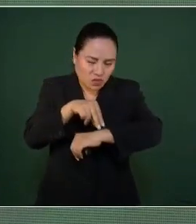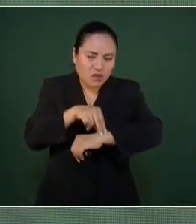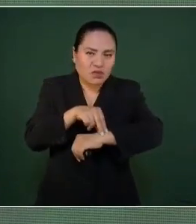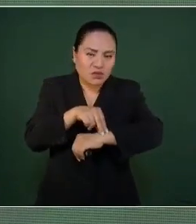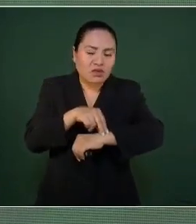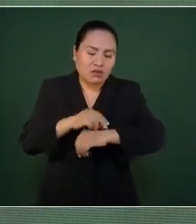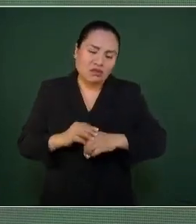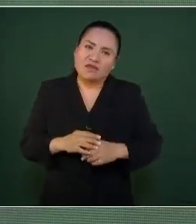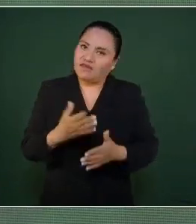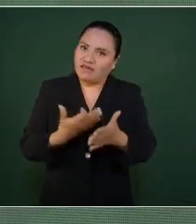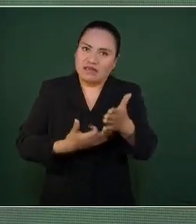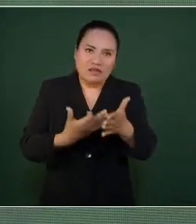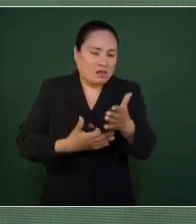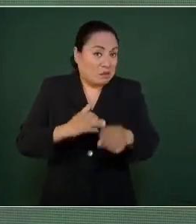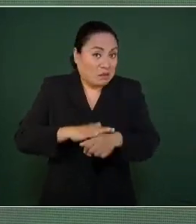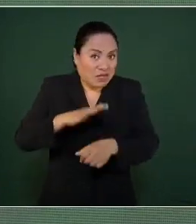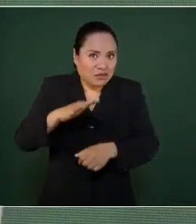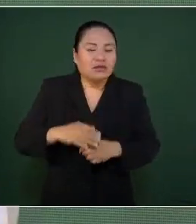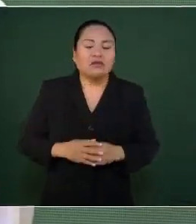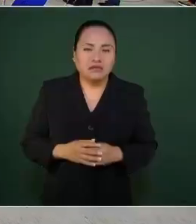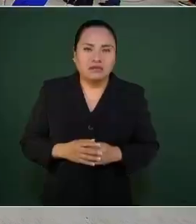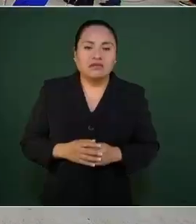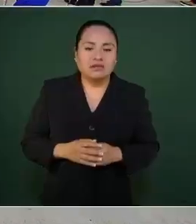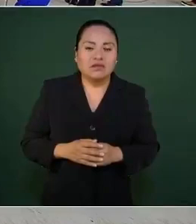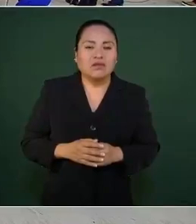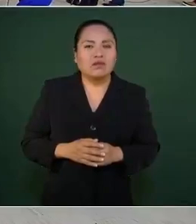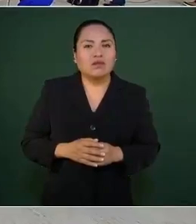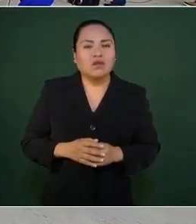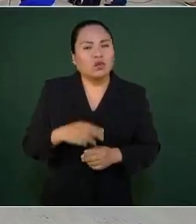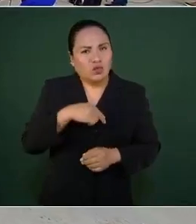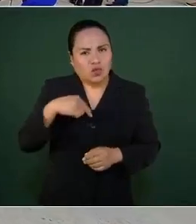También por eso decidimos